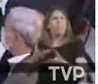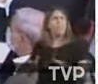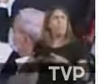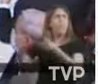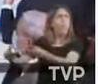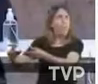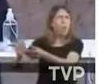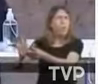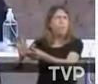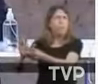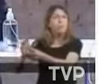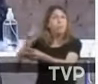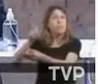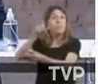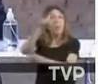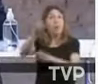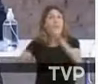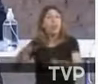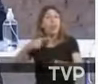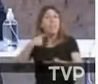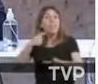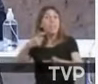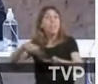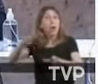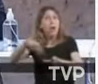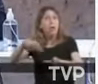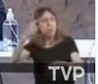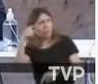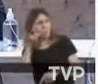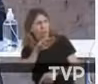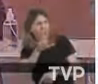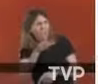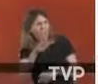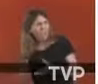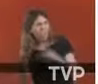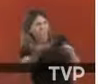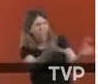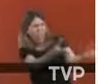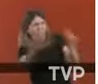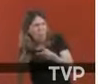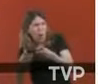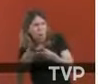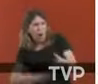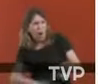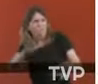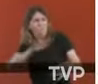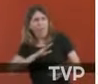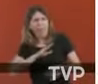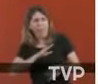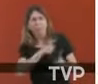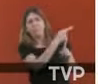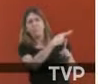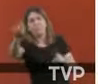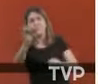españoles, Pizarro, lo tomaron como una ofensa. Ese fue el ardid para ponerlo preso,